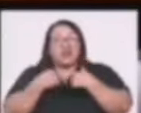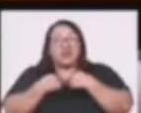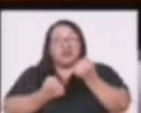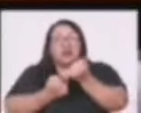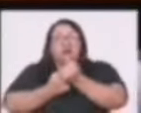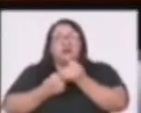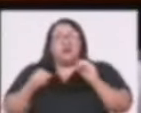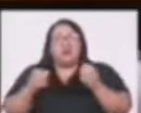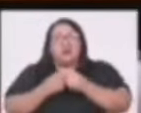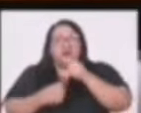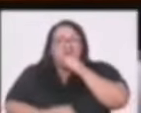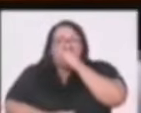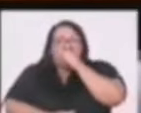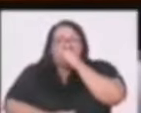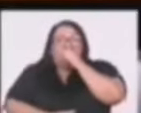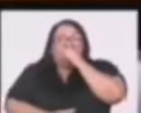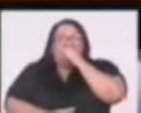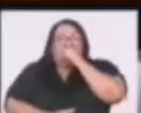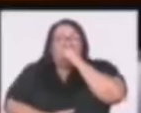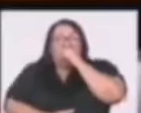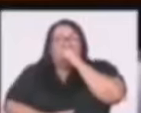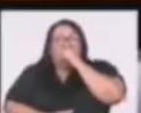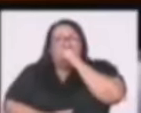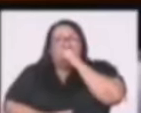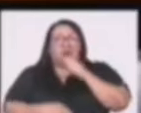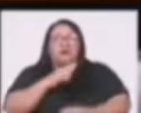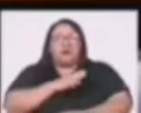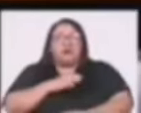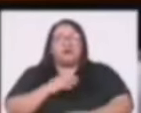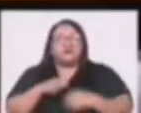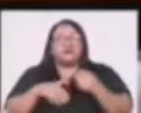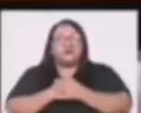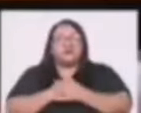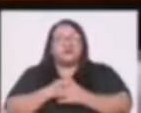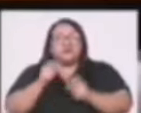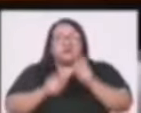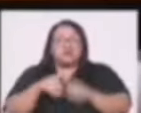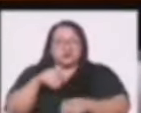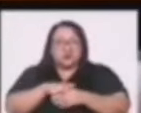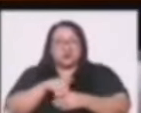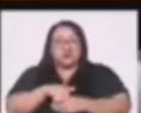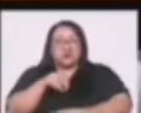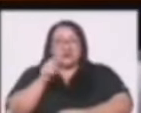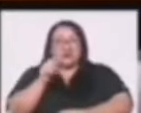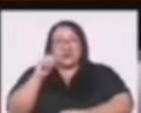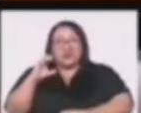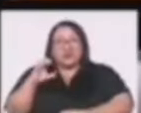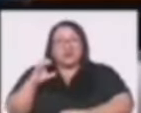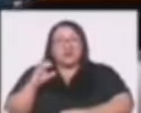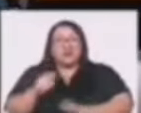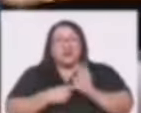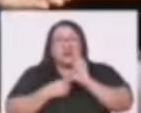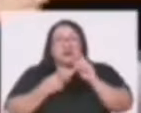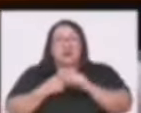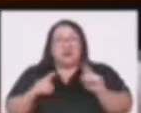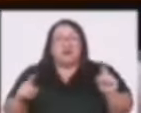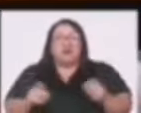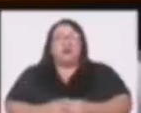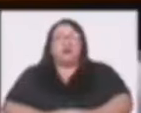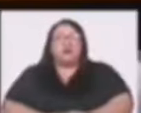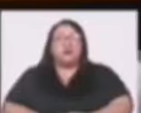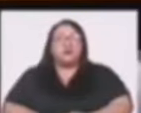el respaldo del Congreso al planteamiento del gobierno, la votación de los candidatos al TC demostraba exactamente lo